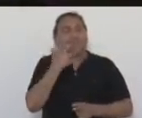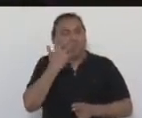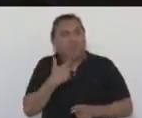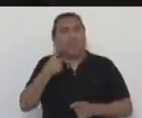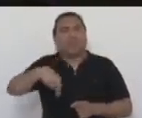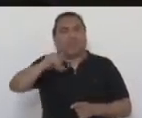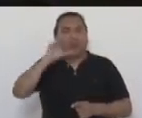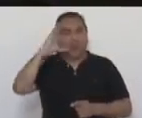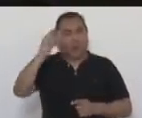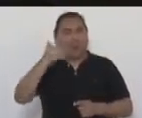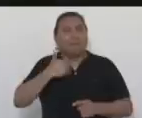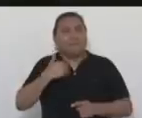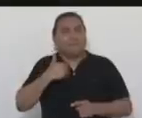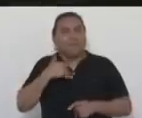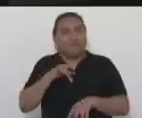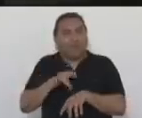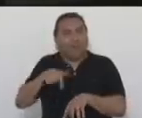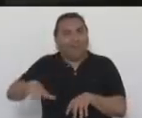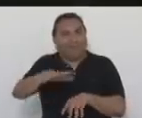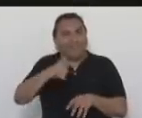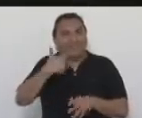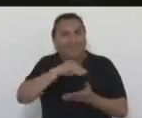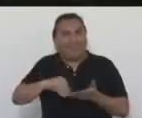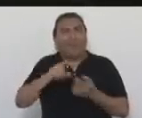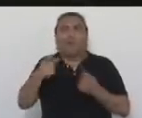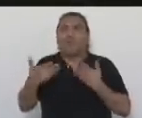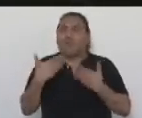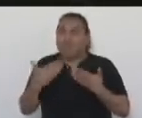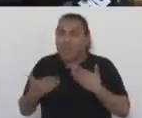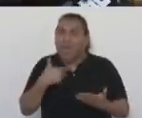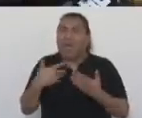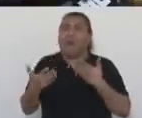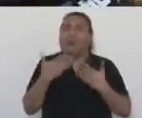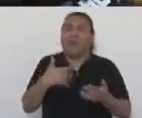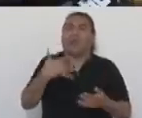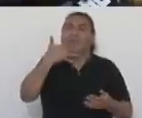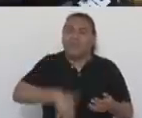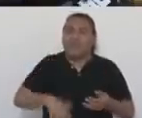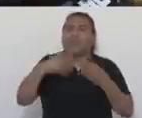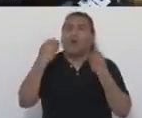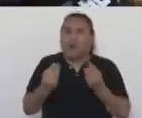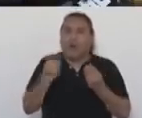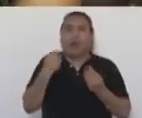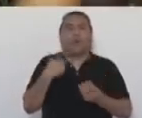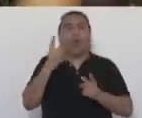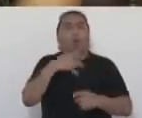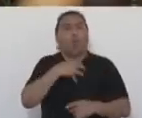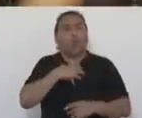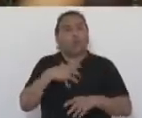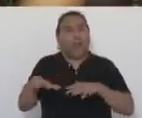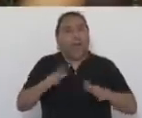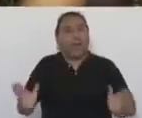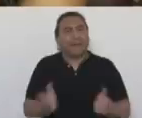búsqueda constante del consenso a través del diálogo. El diálogo entendido como una conducta activa, de apertura